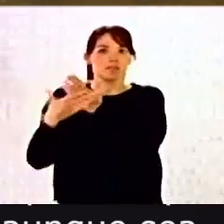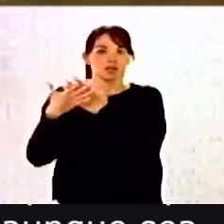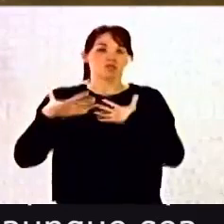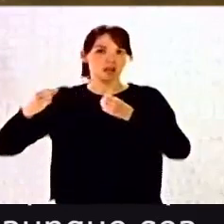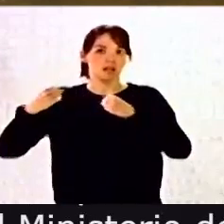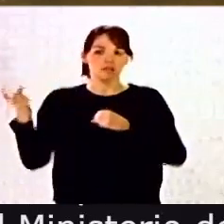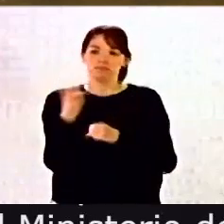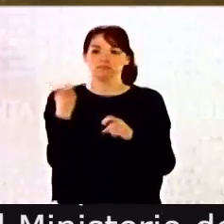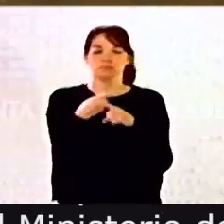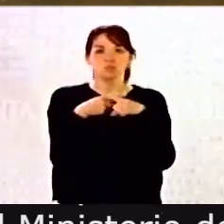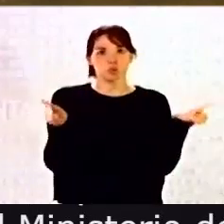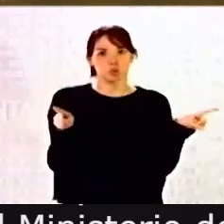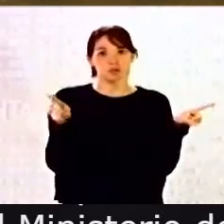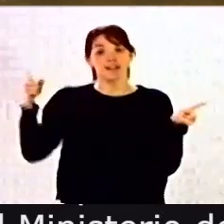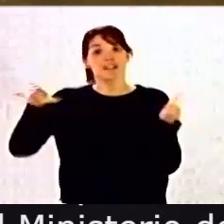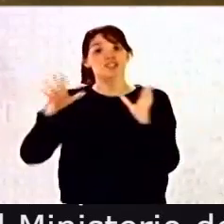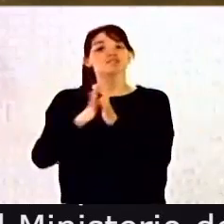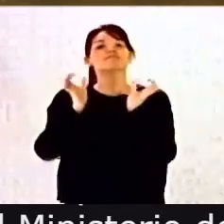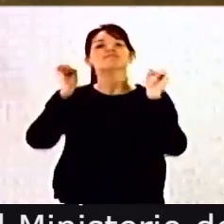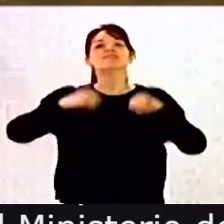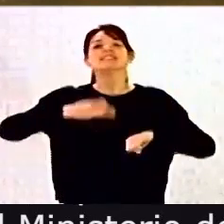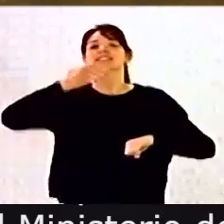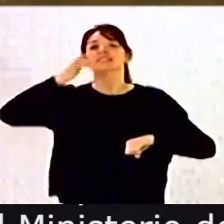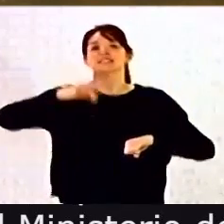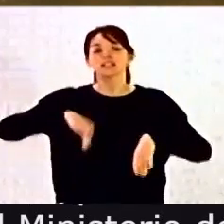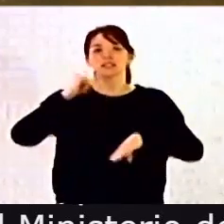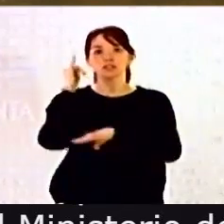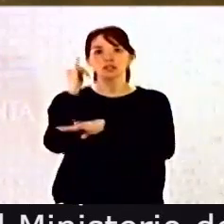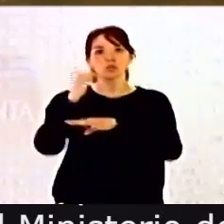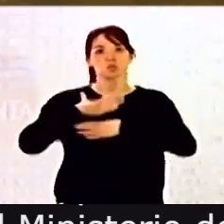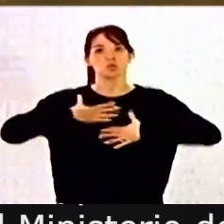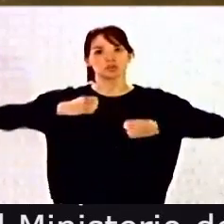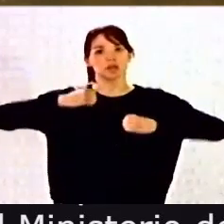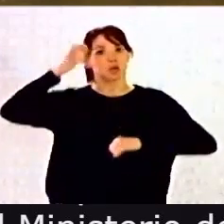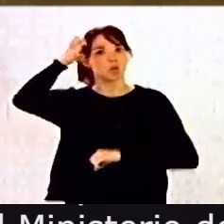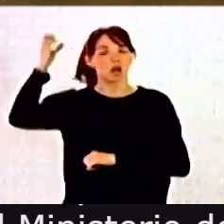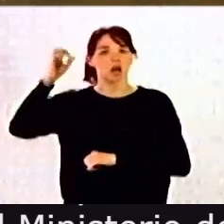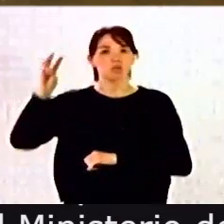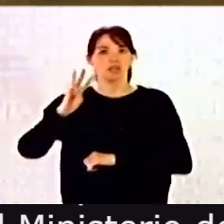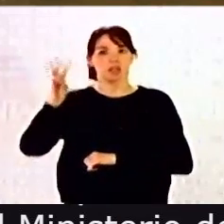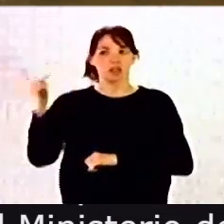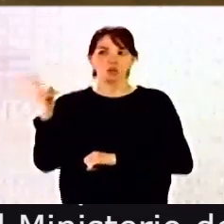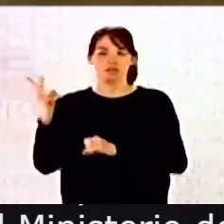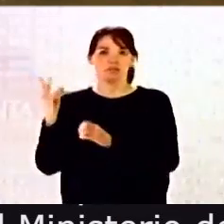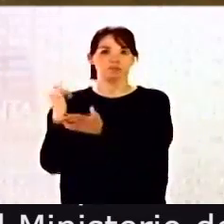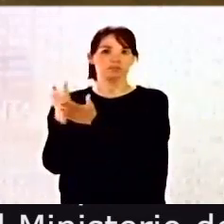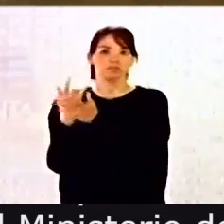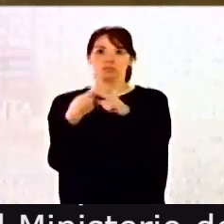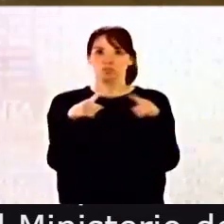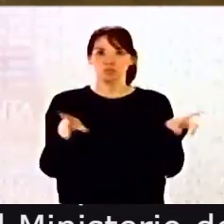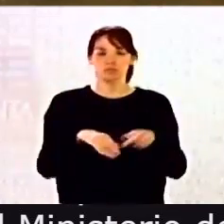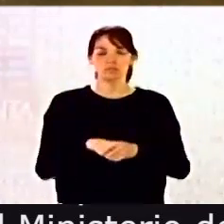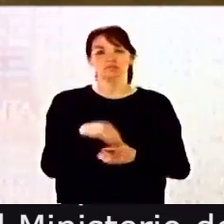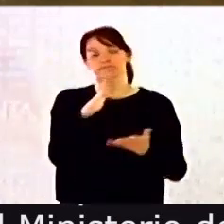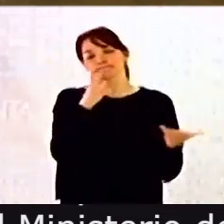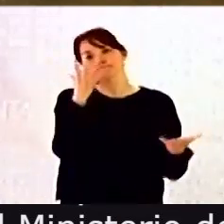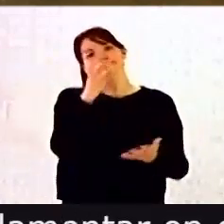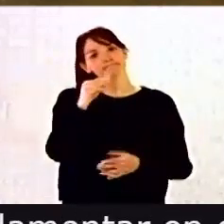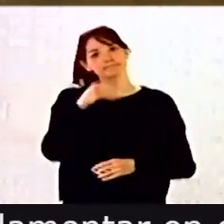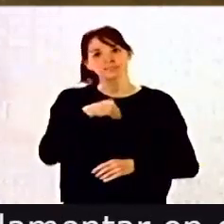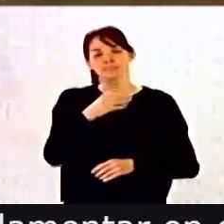del Instituto de Salud Carlos III. Tenemos que lamentar, en este apartado